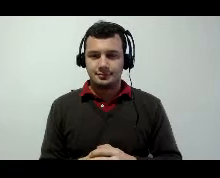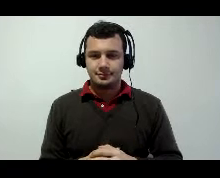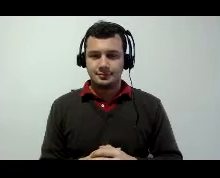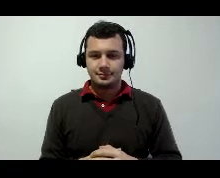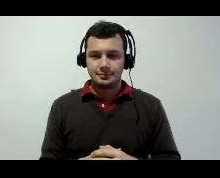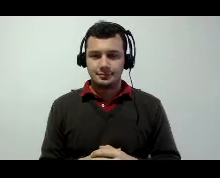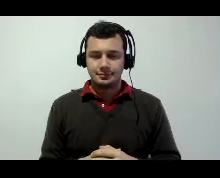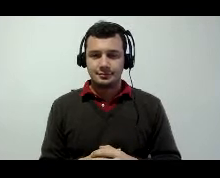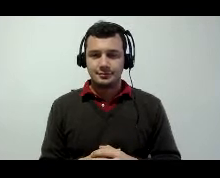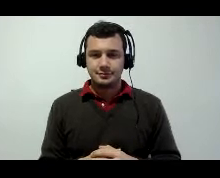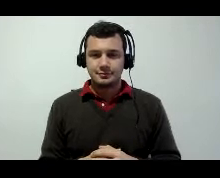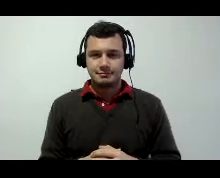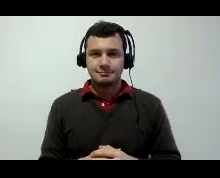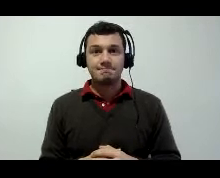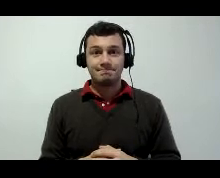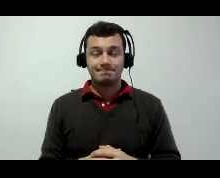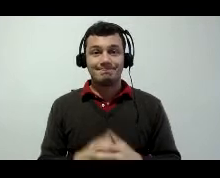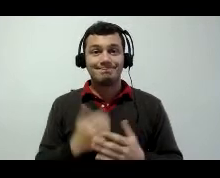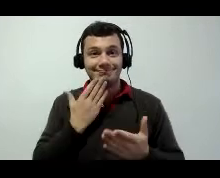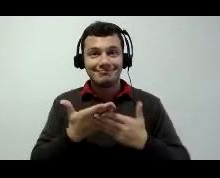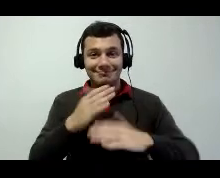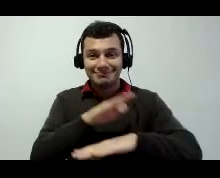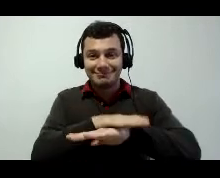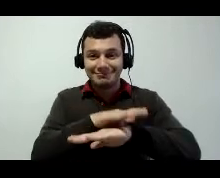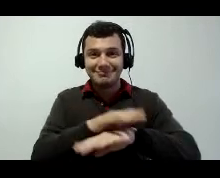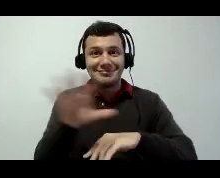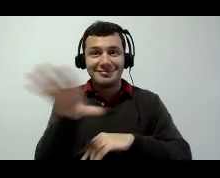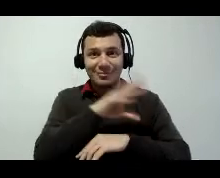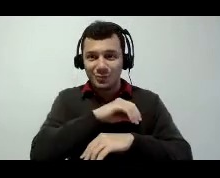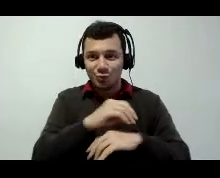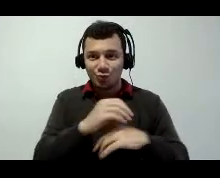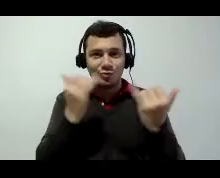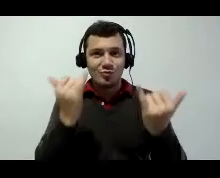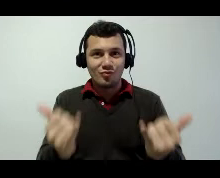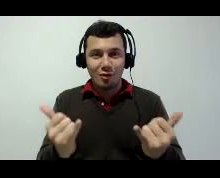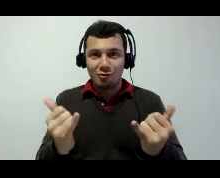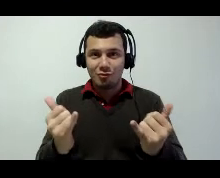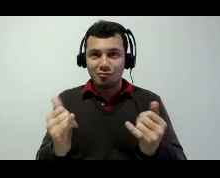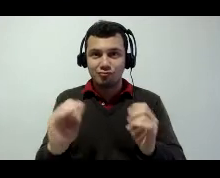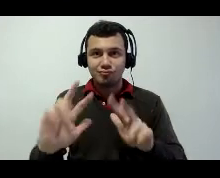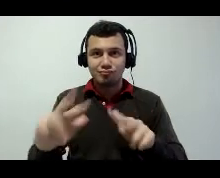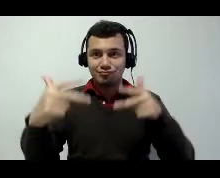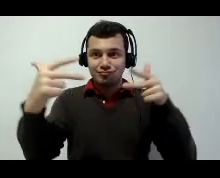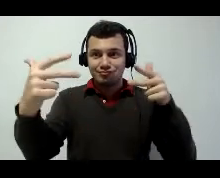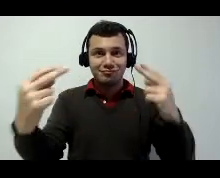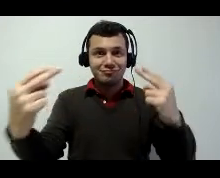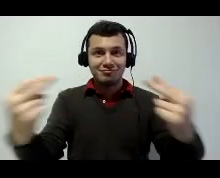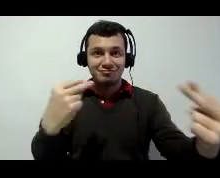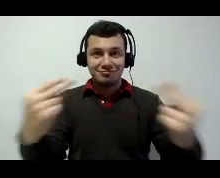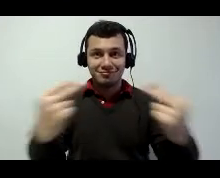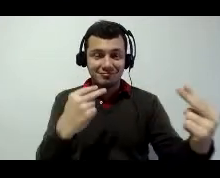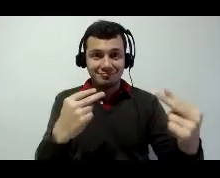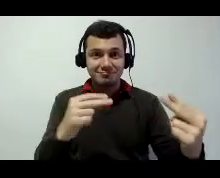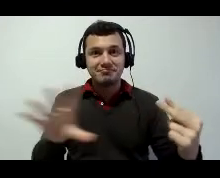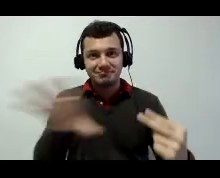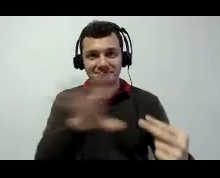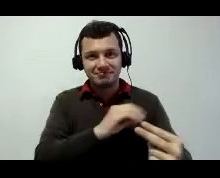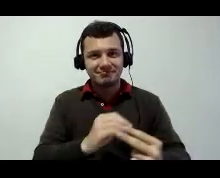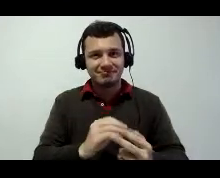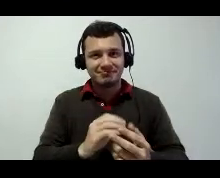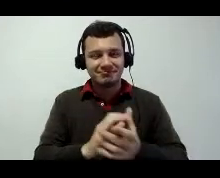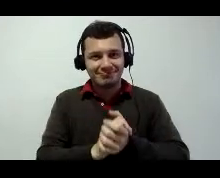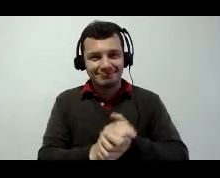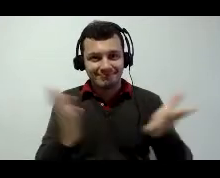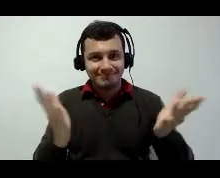Muy buenas tardes para todas las personas que están conectadas en estos momentos. Les damos la bienvenida a este evento